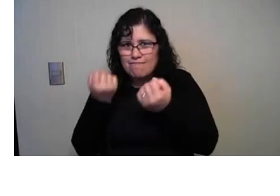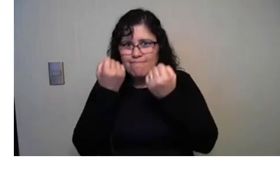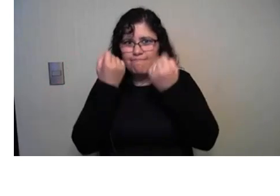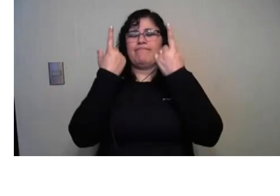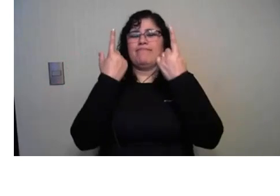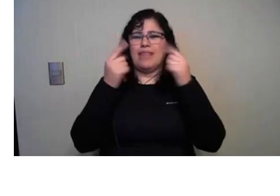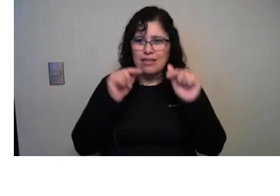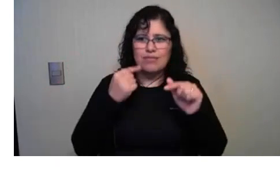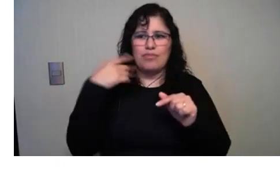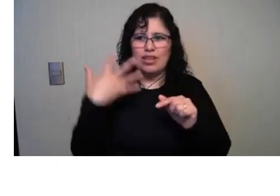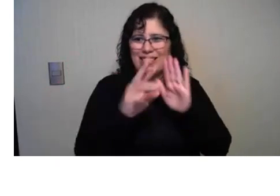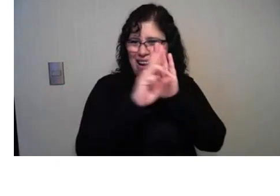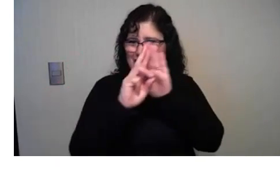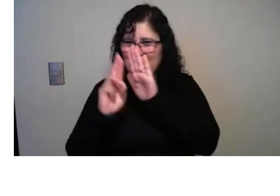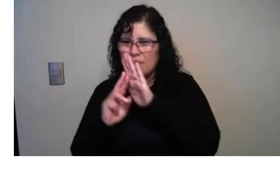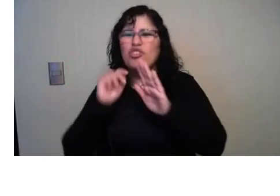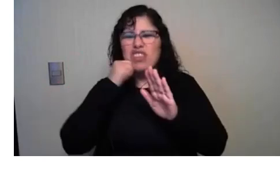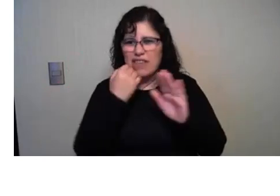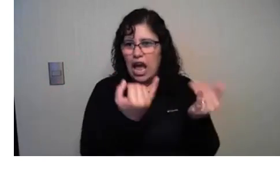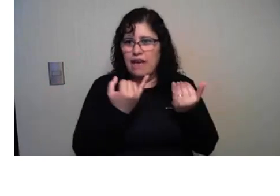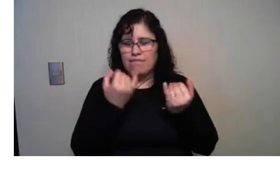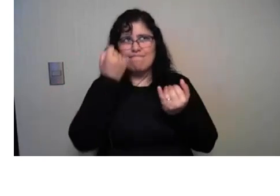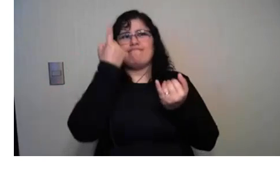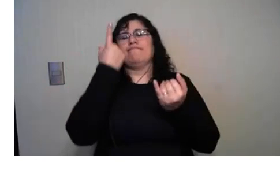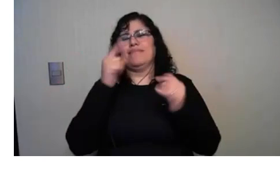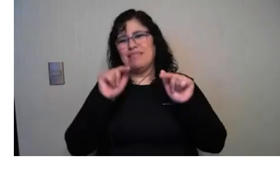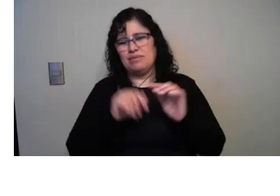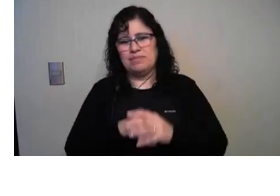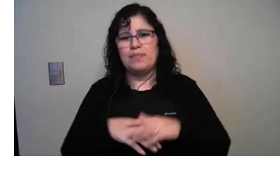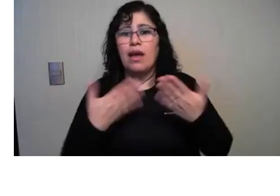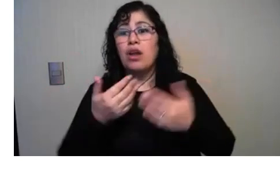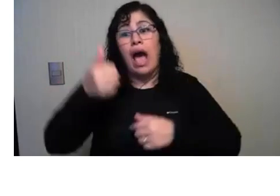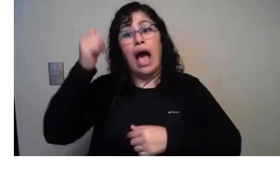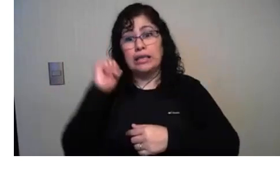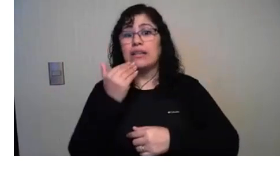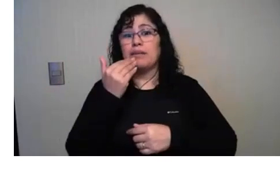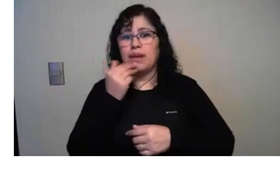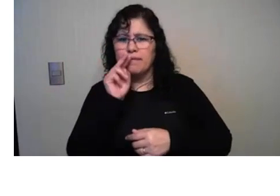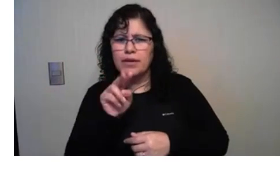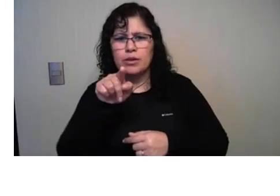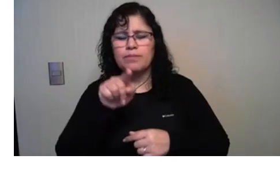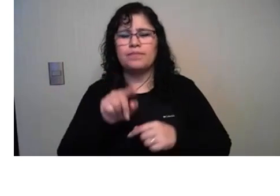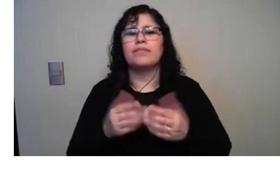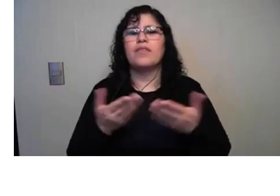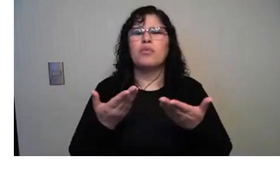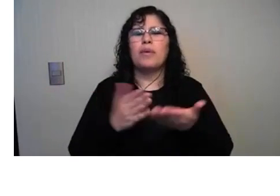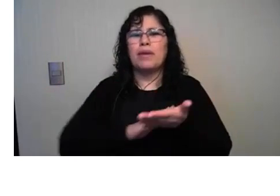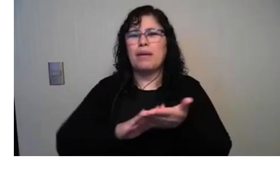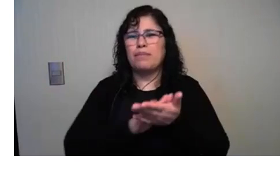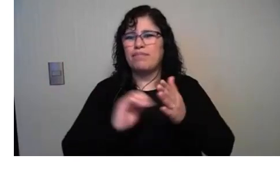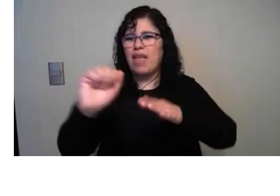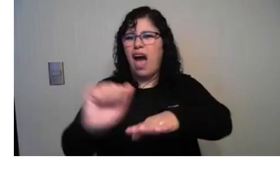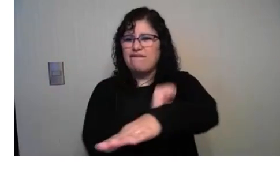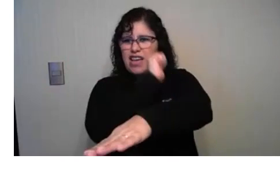la información a niveles centrales, la habíamos visto ayer, y corresponden a la división aferente,